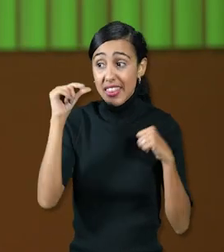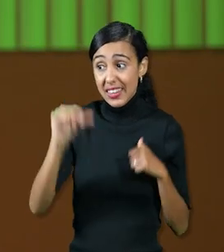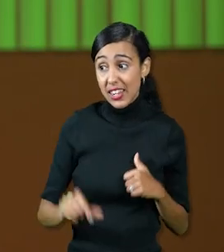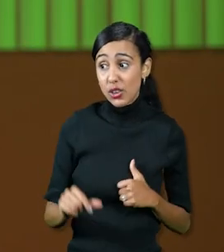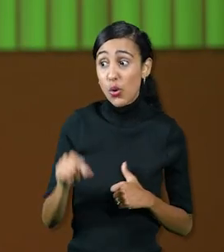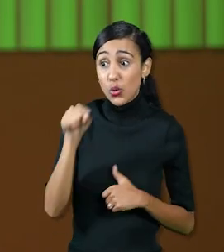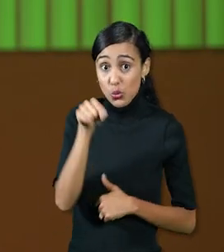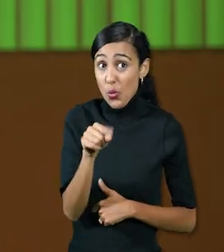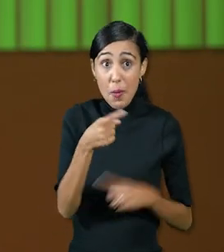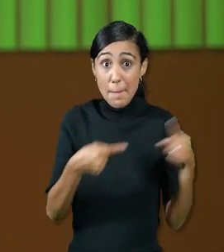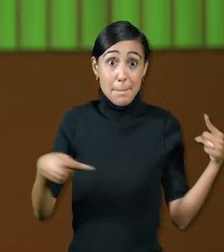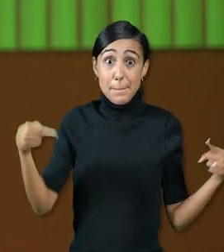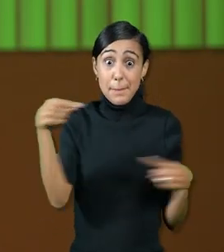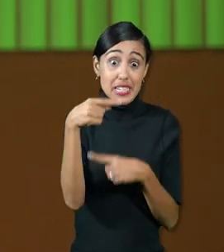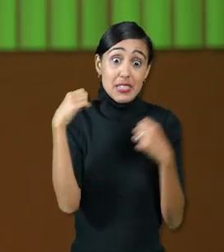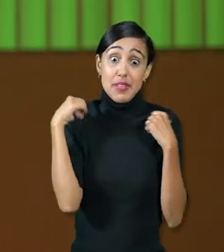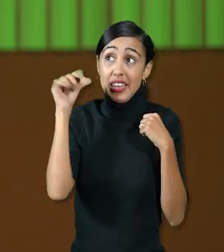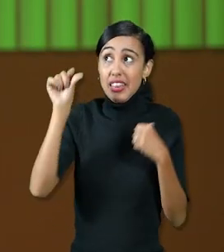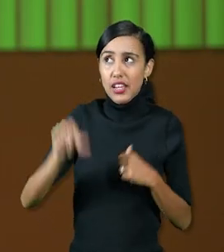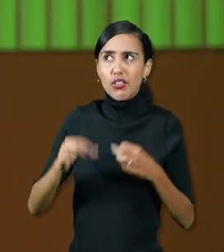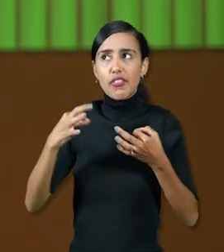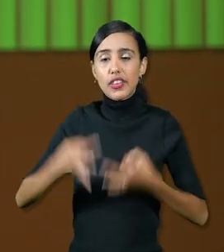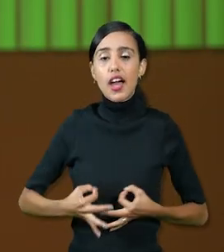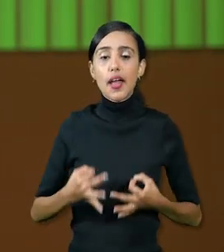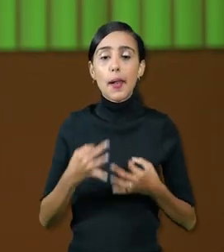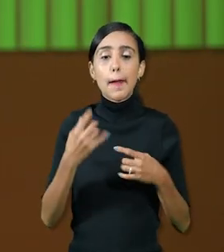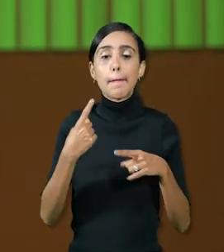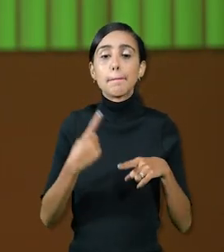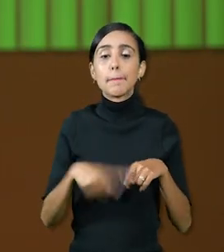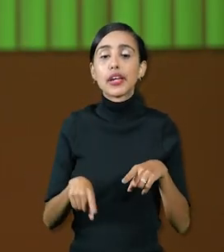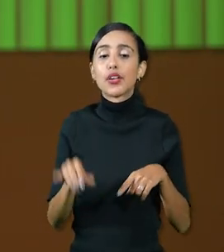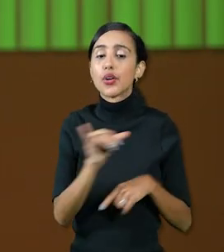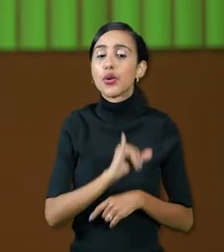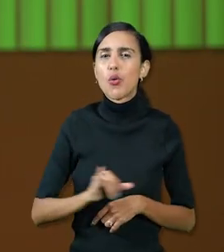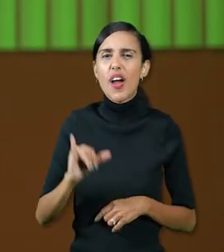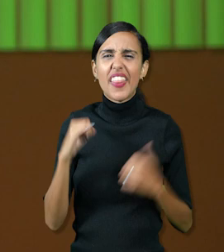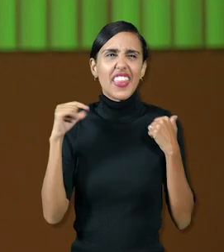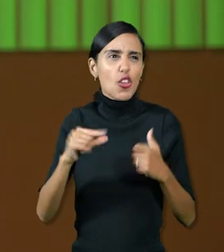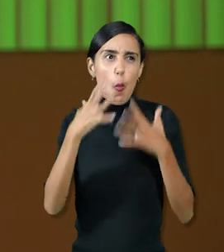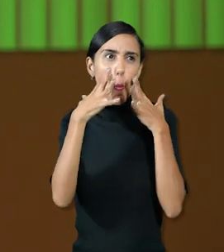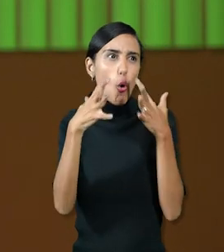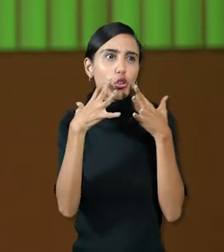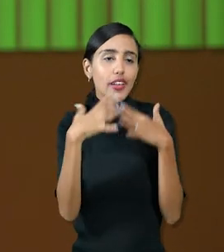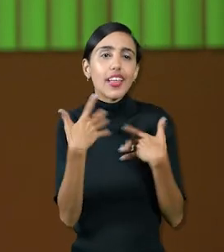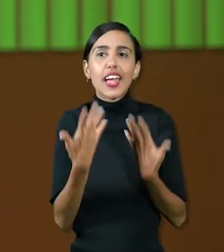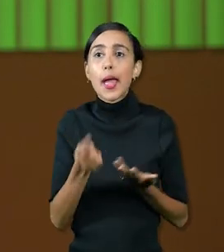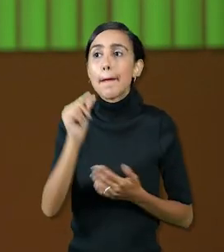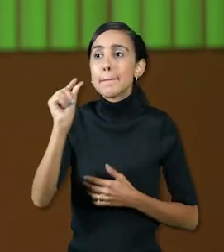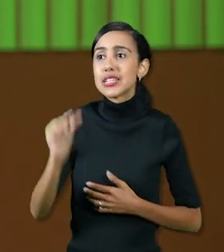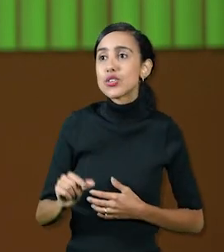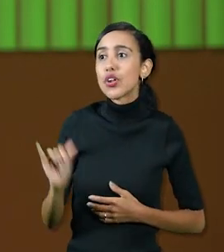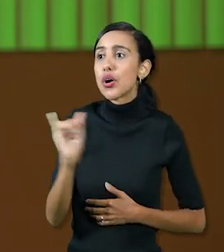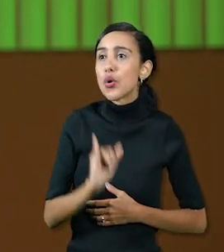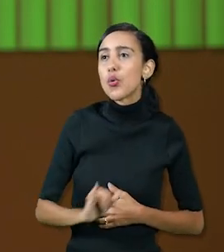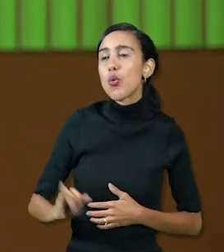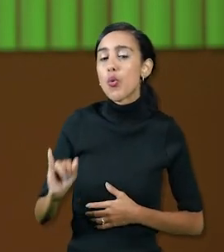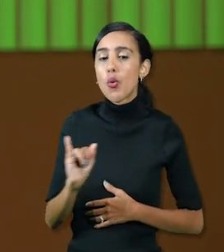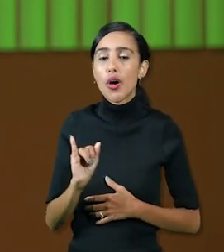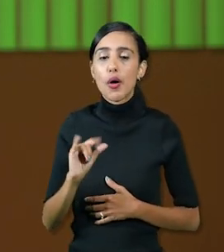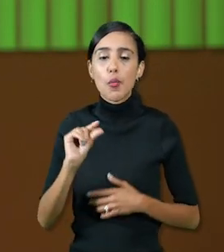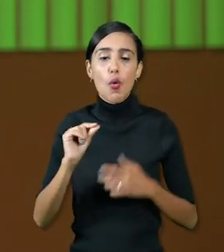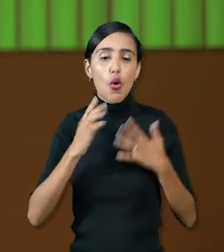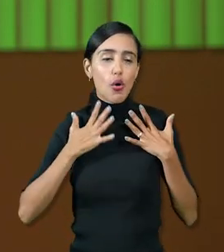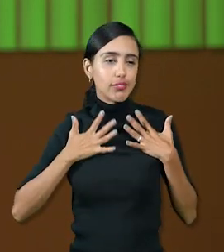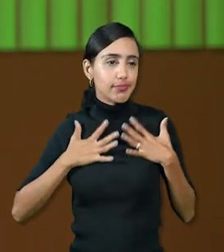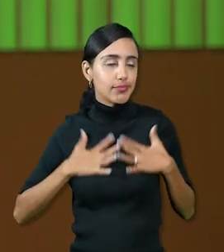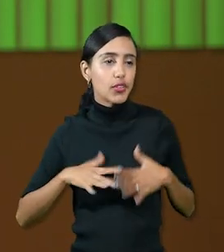la figura líder del director, o sea, los grandes directores han sido personas que han tenido el chance y la oportunidad de haber practicado mucho, de